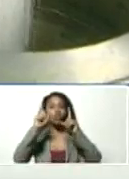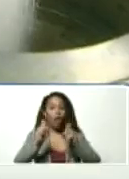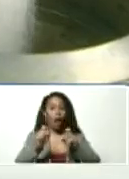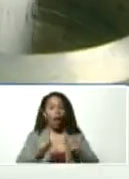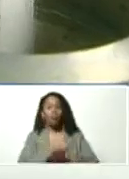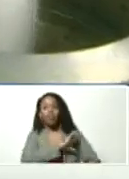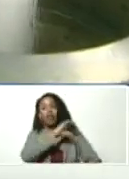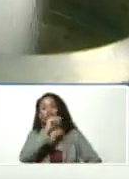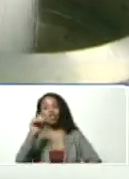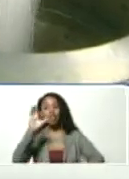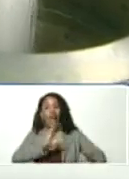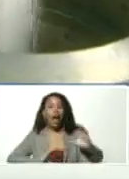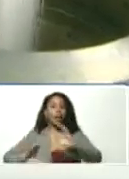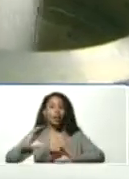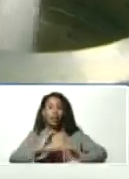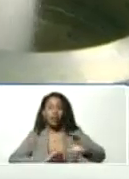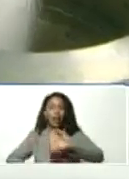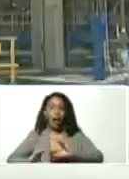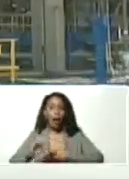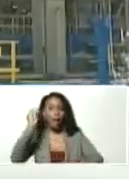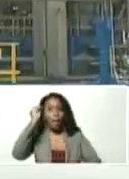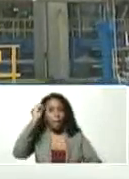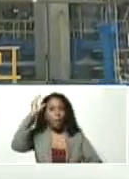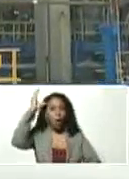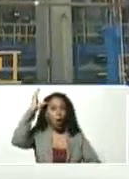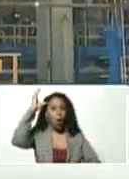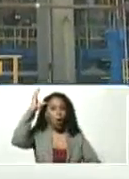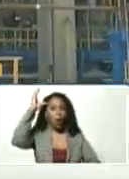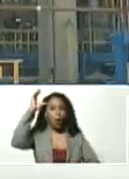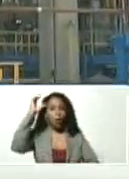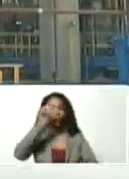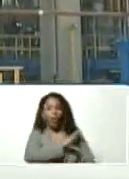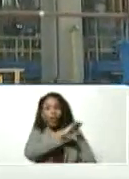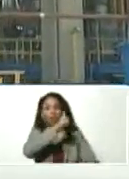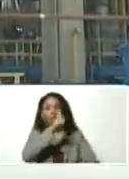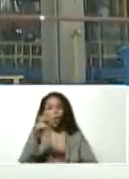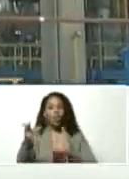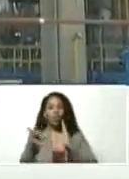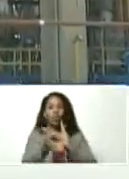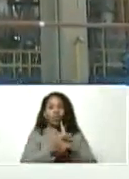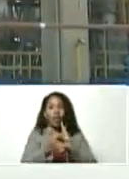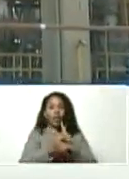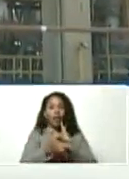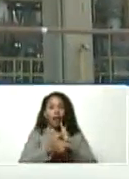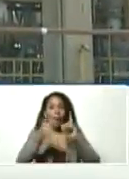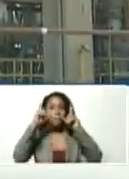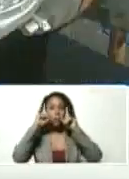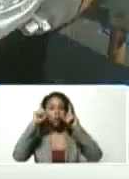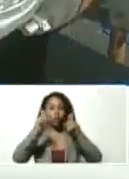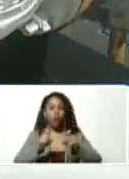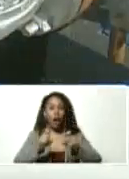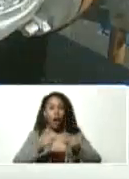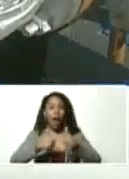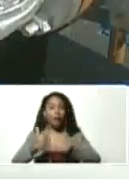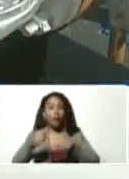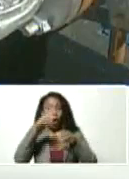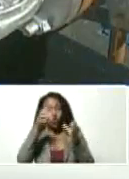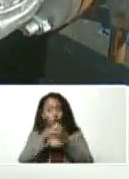dirección científica, su capacidad de dirección técnica, es la clase